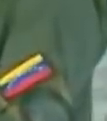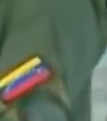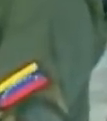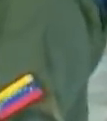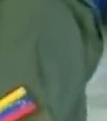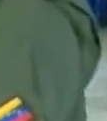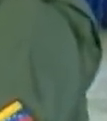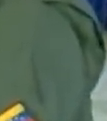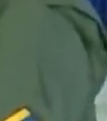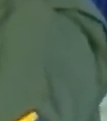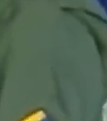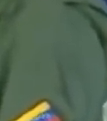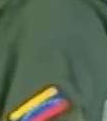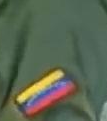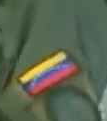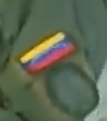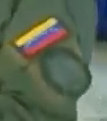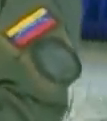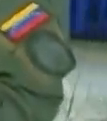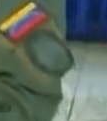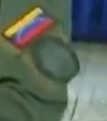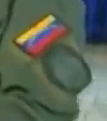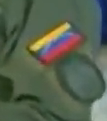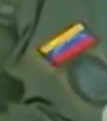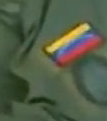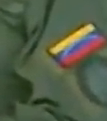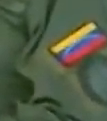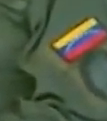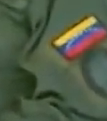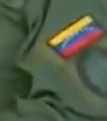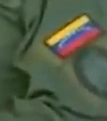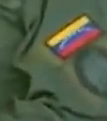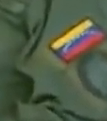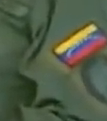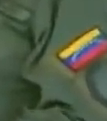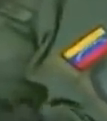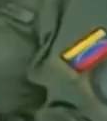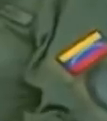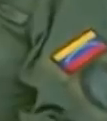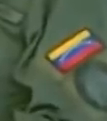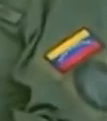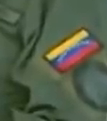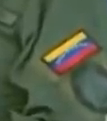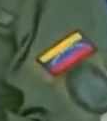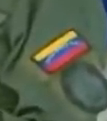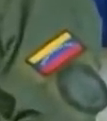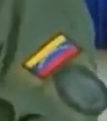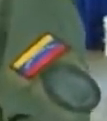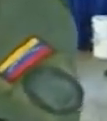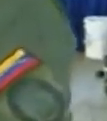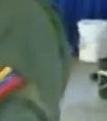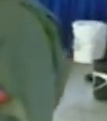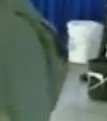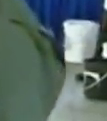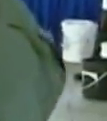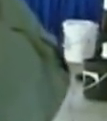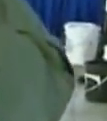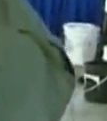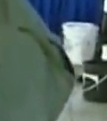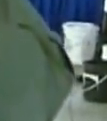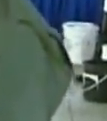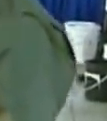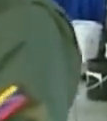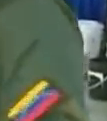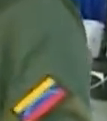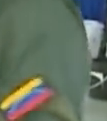a nuestro pueblo que te está escuchando, Godoy. Es una mini UCI, ¿verdad? Calibre 9x19 de fabricación israelí. En esta